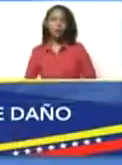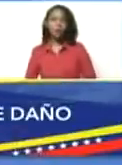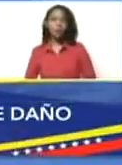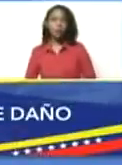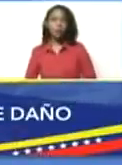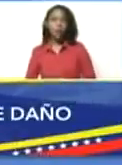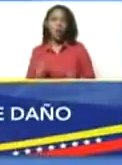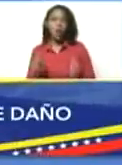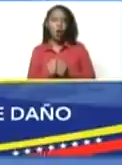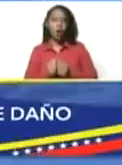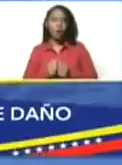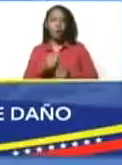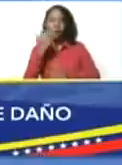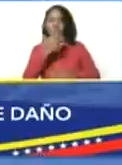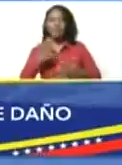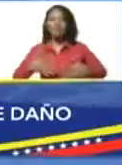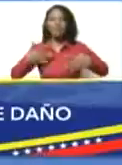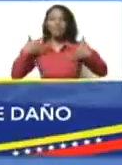con el humor.